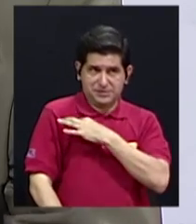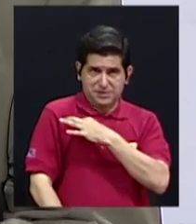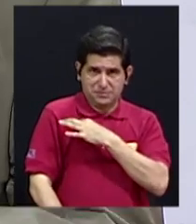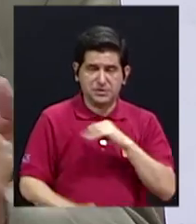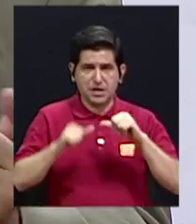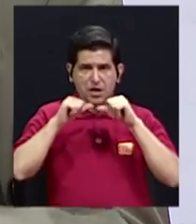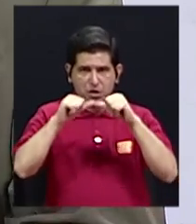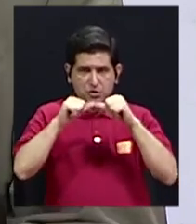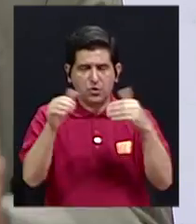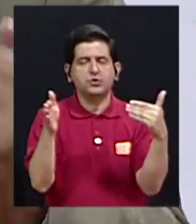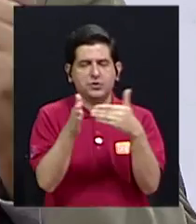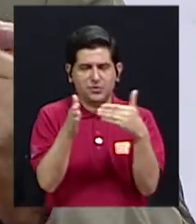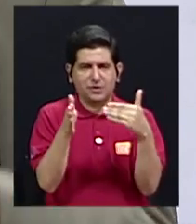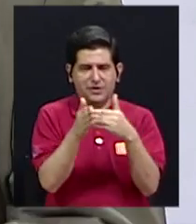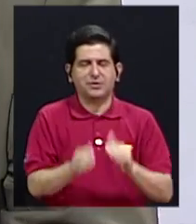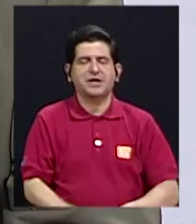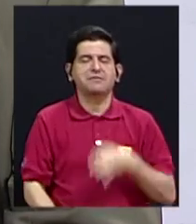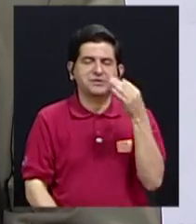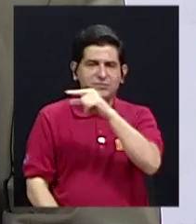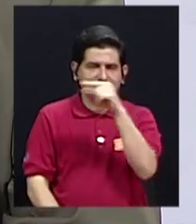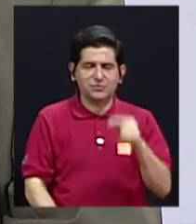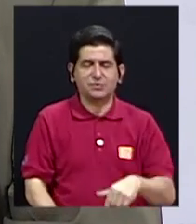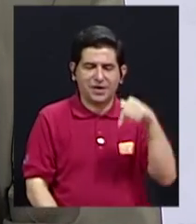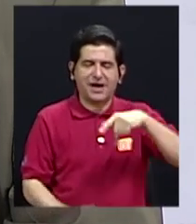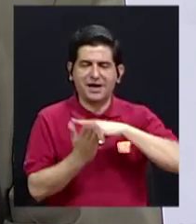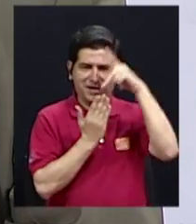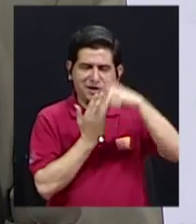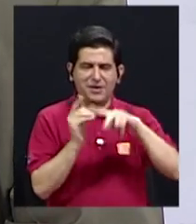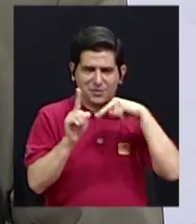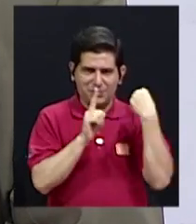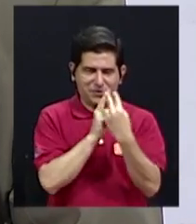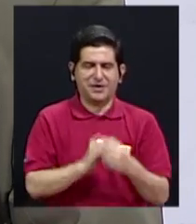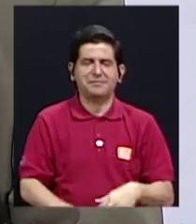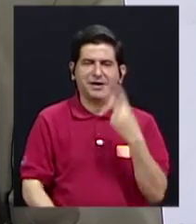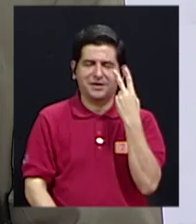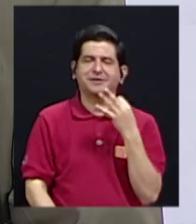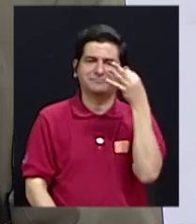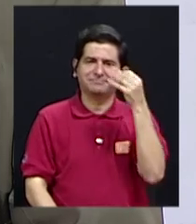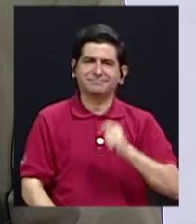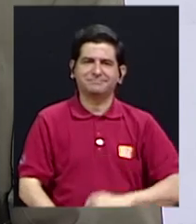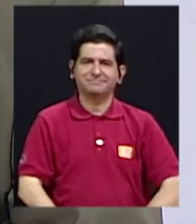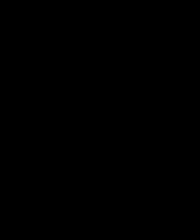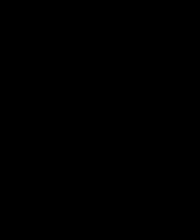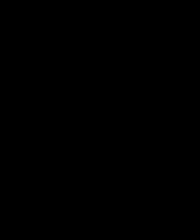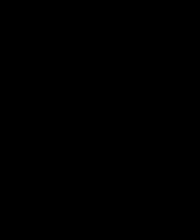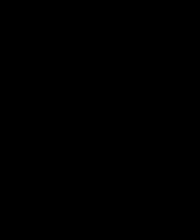sigan una vez más la próxima semana aquí en su programa puntos de vistas entonces